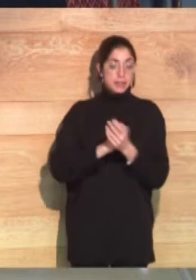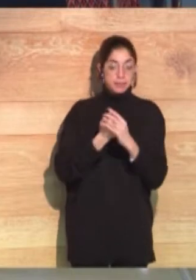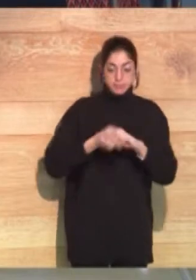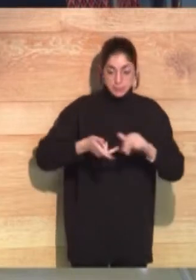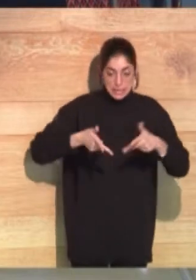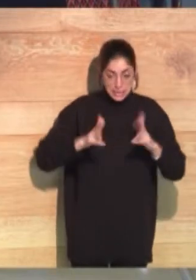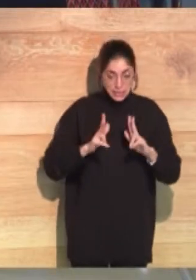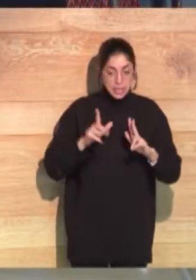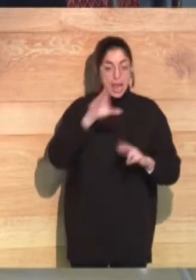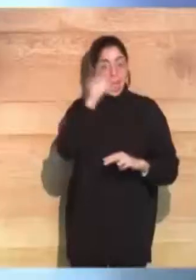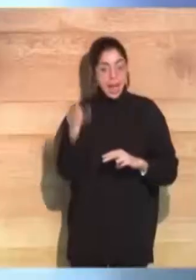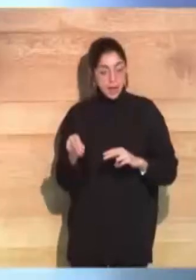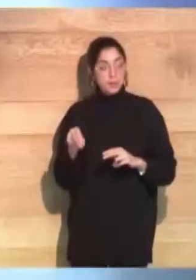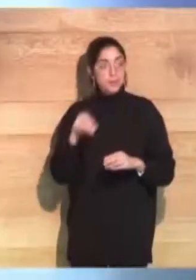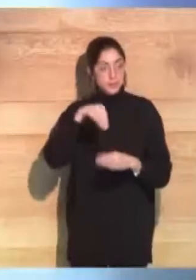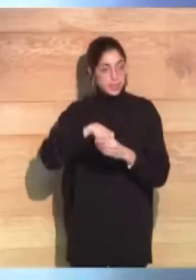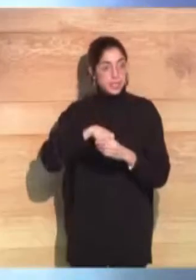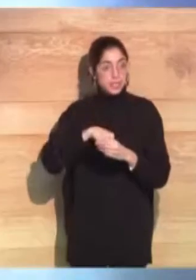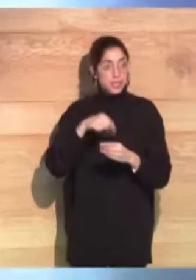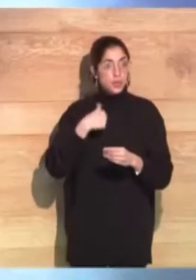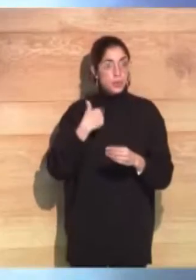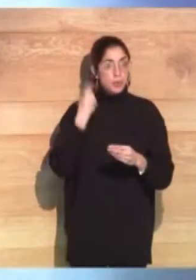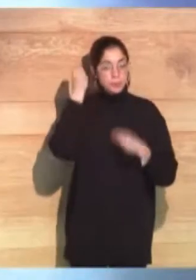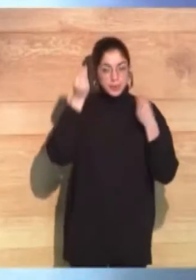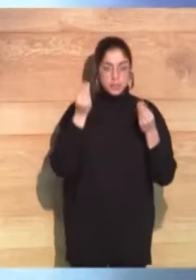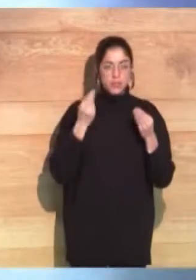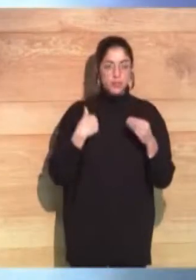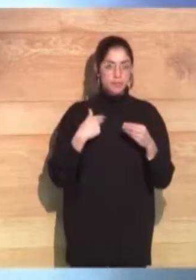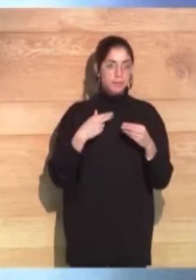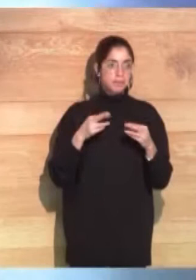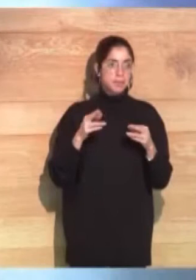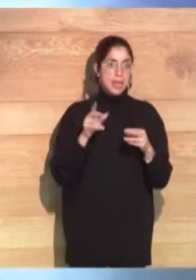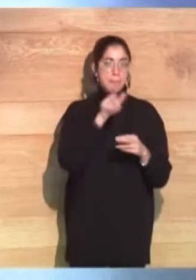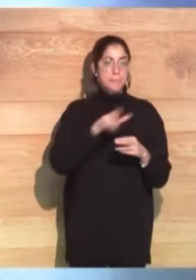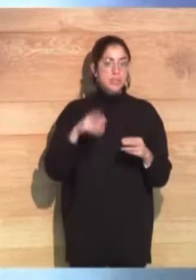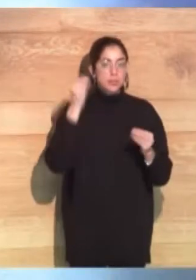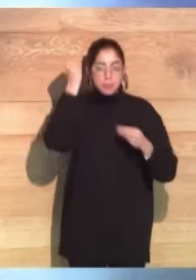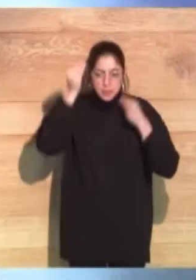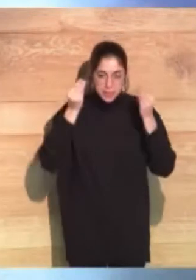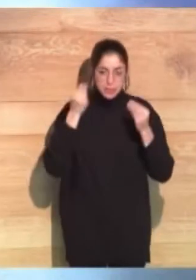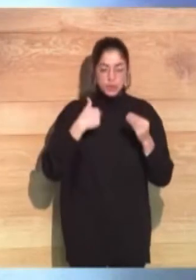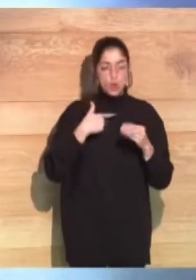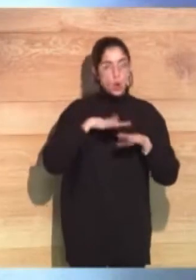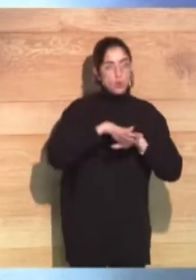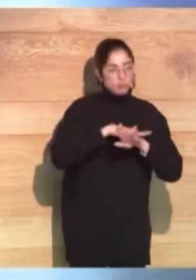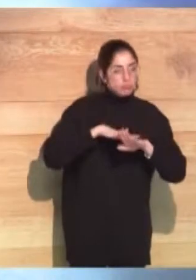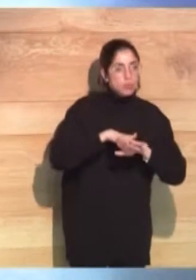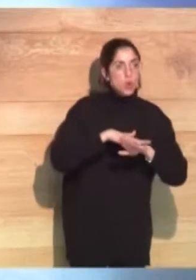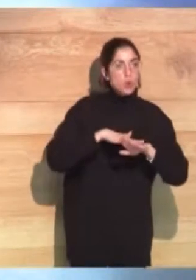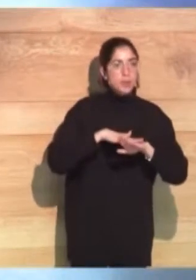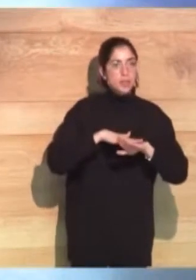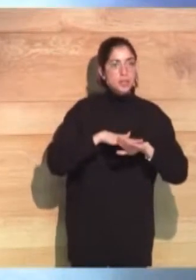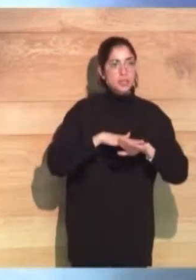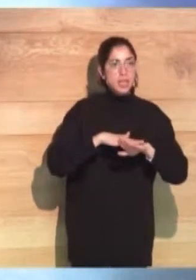África, se esperaba de mí que tuviera un gobierno con